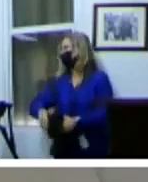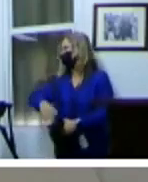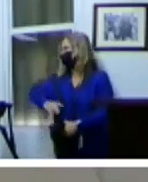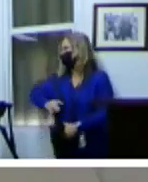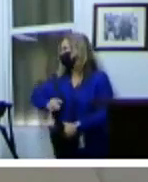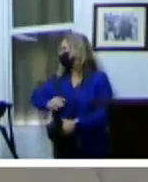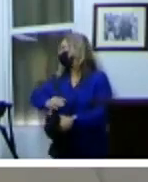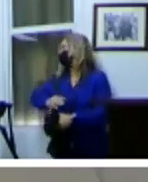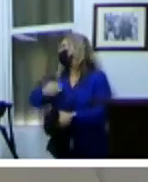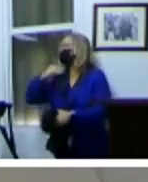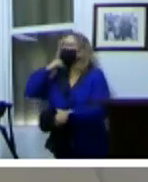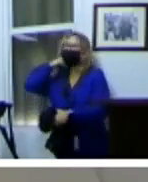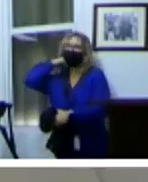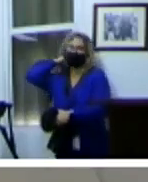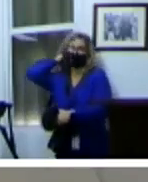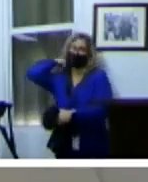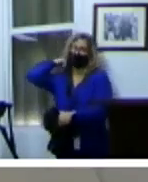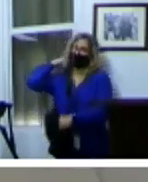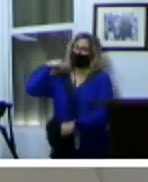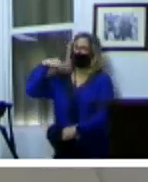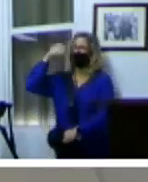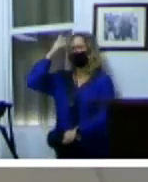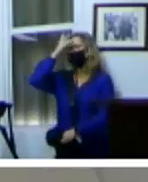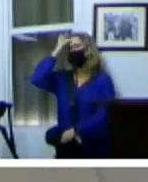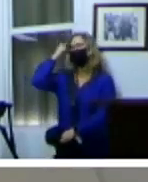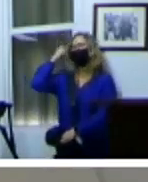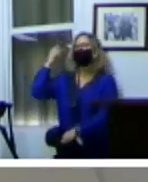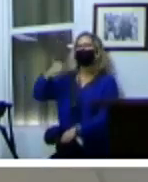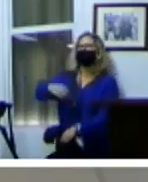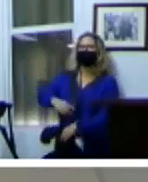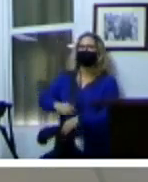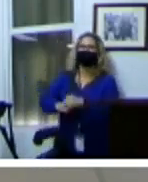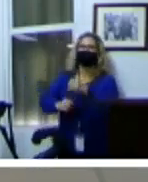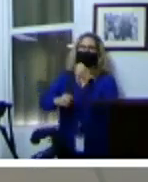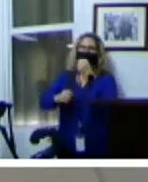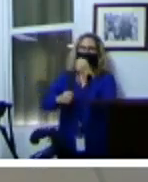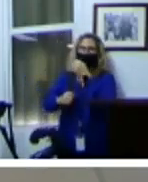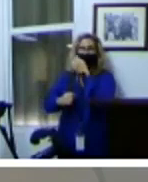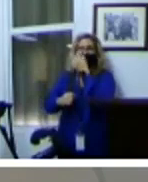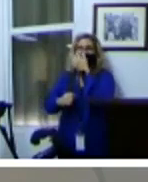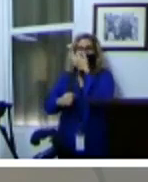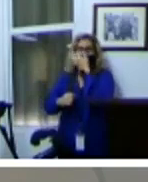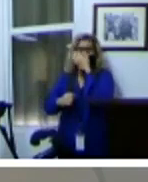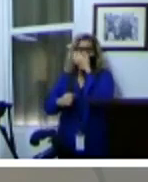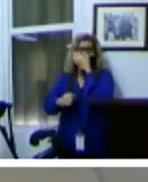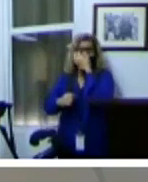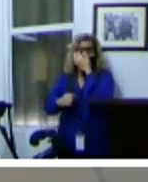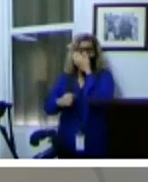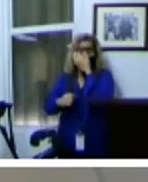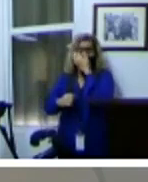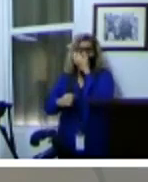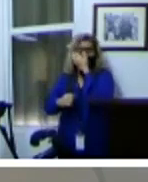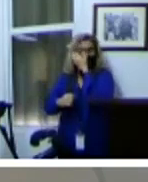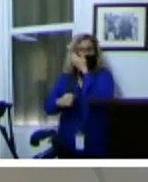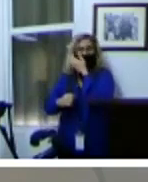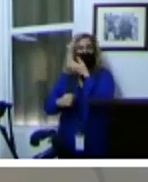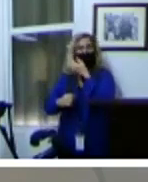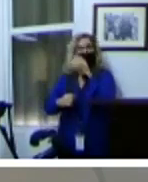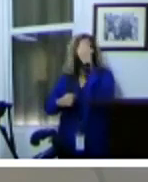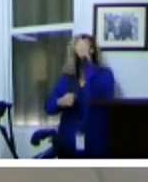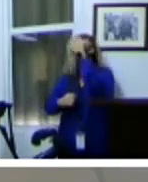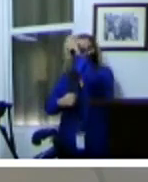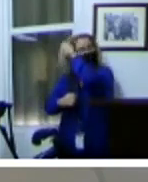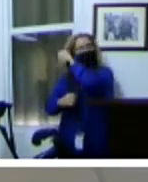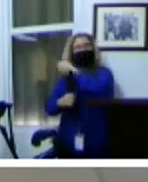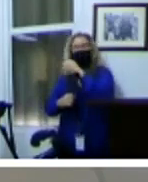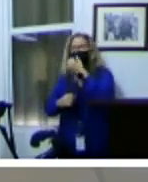fiscal, lleva también a la introducción que PREPA se convierte en una entidad regulada a partir del 2014, donde no necesariamente